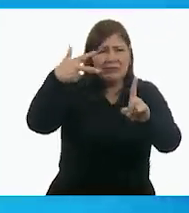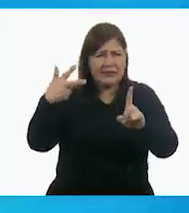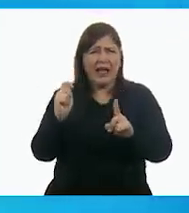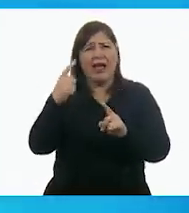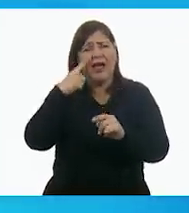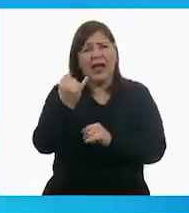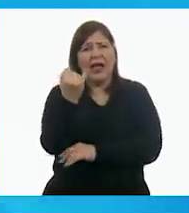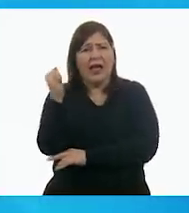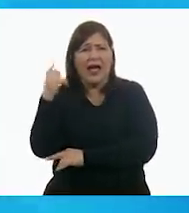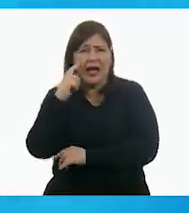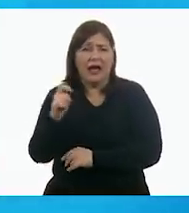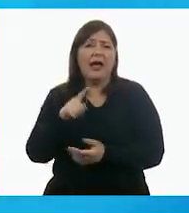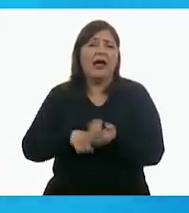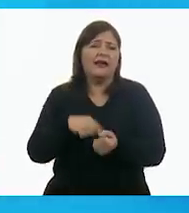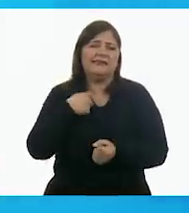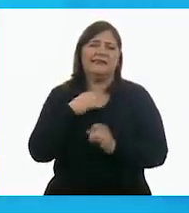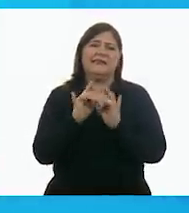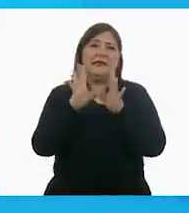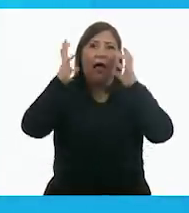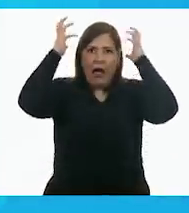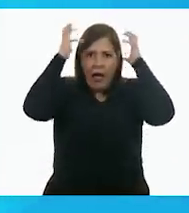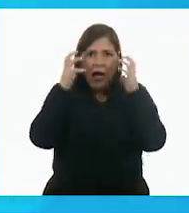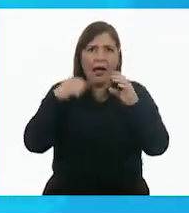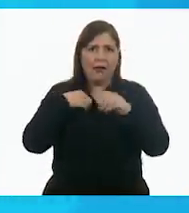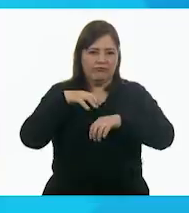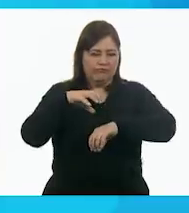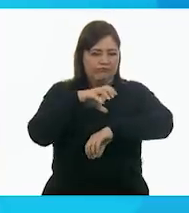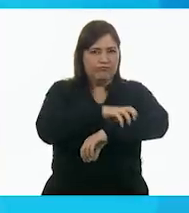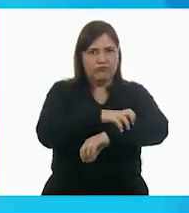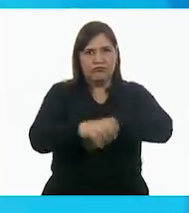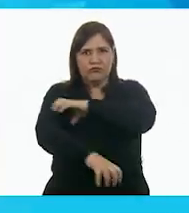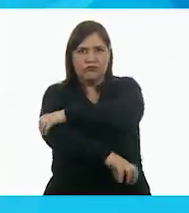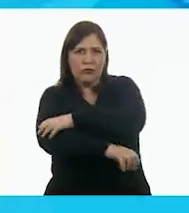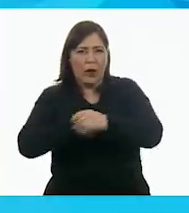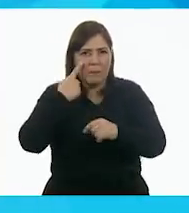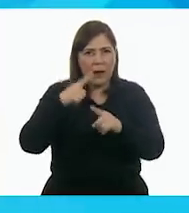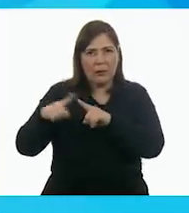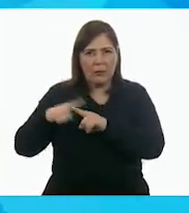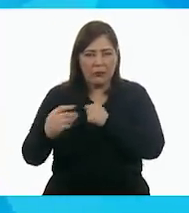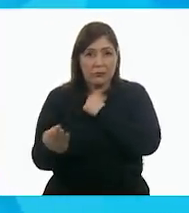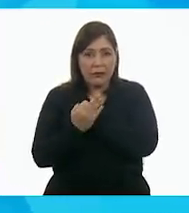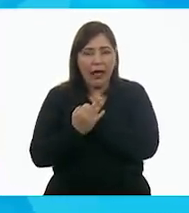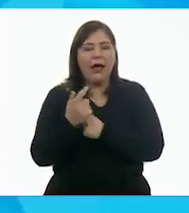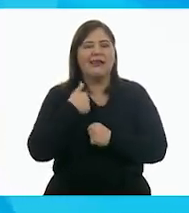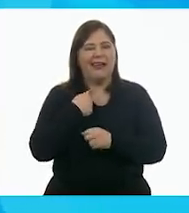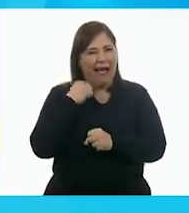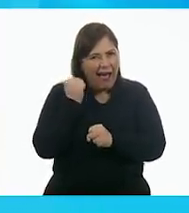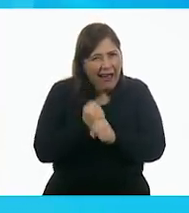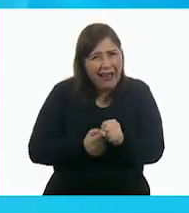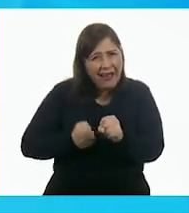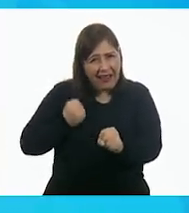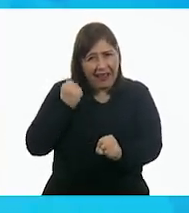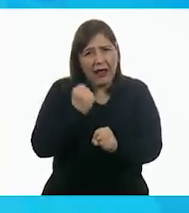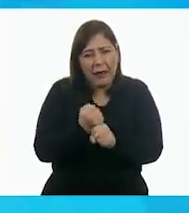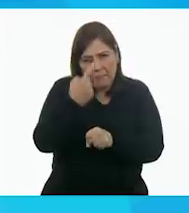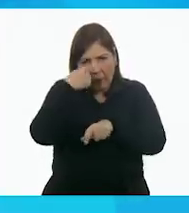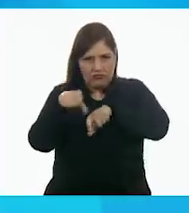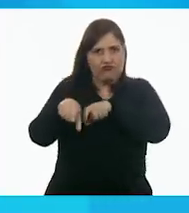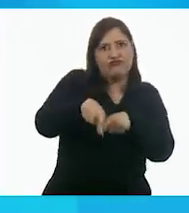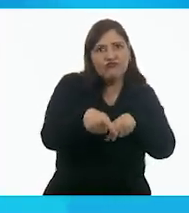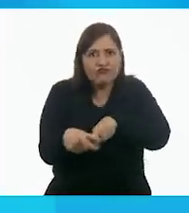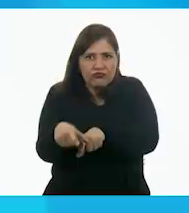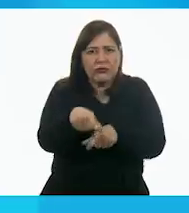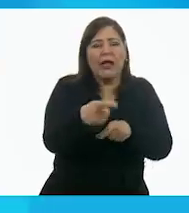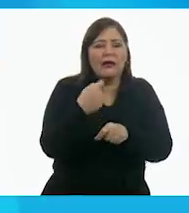jardinera, qué bueno que llevaba casco y rodilleras. Lo que necesitaba era mucha práctica, para el equilibrio no hay